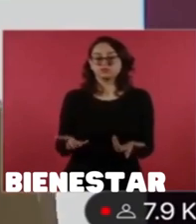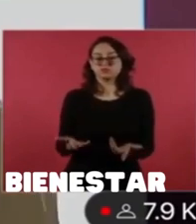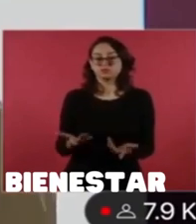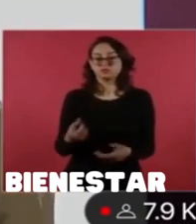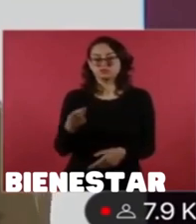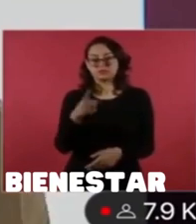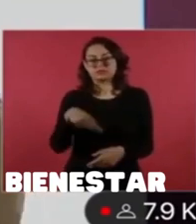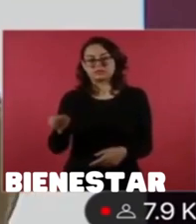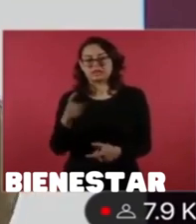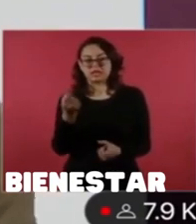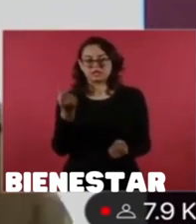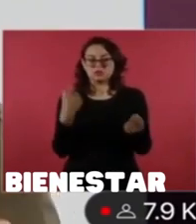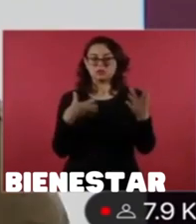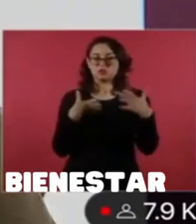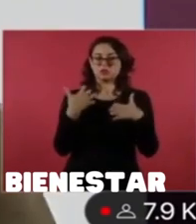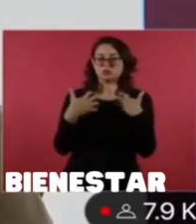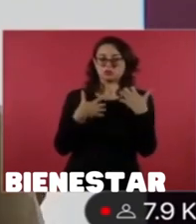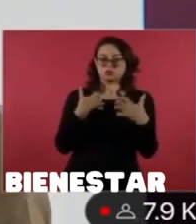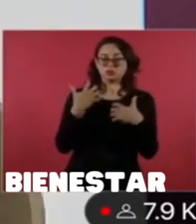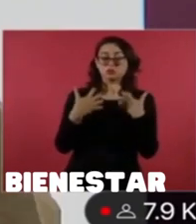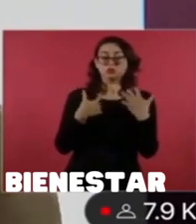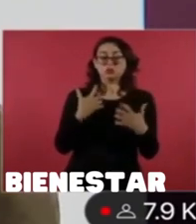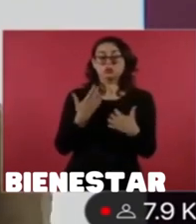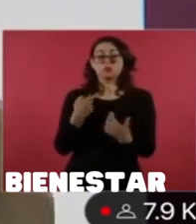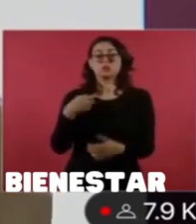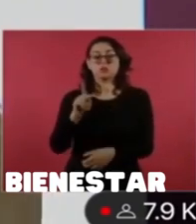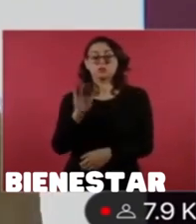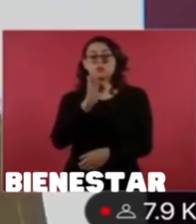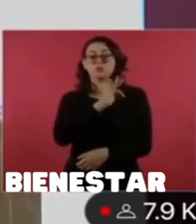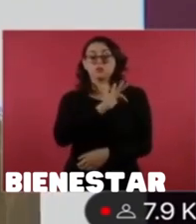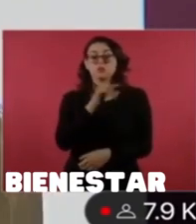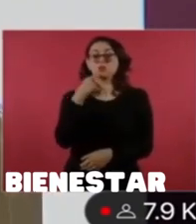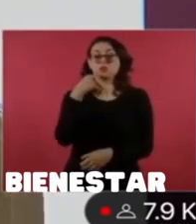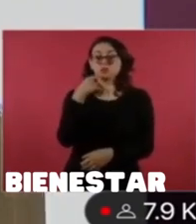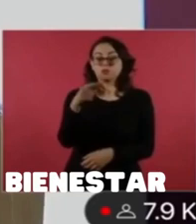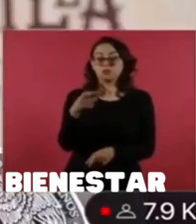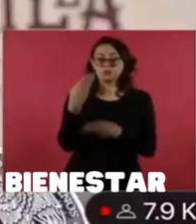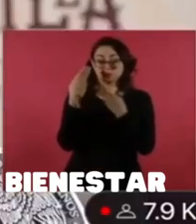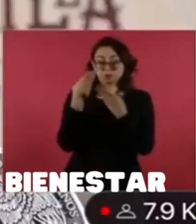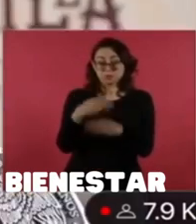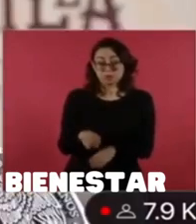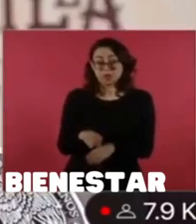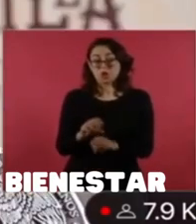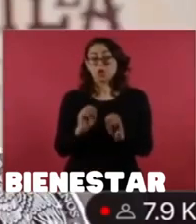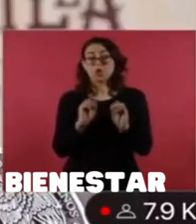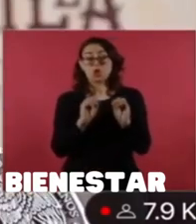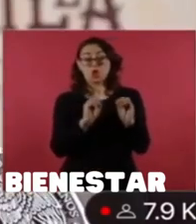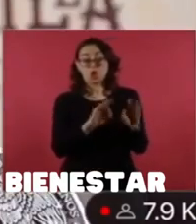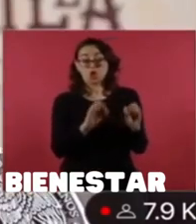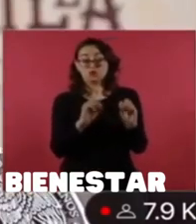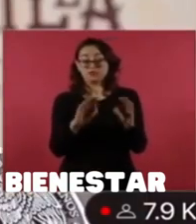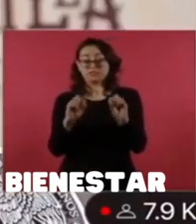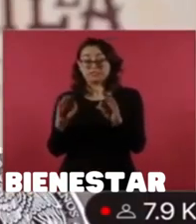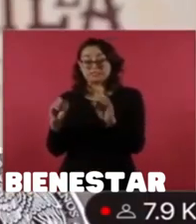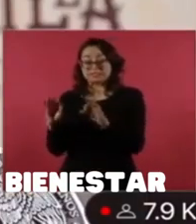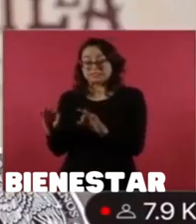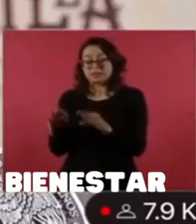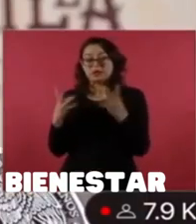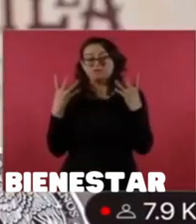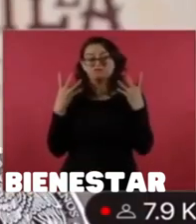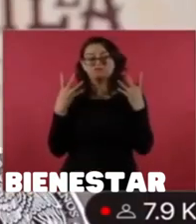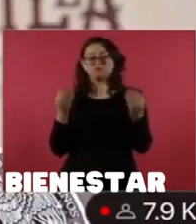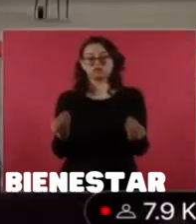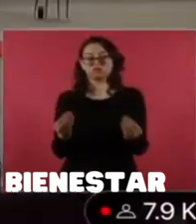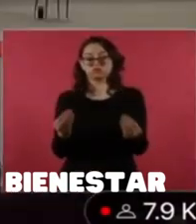medios conservadores, el Banco del Bienestar es la institución con más sucursales a nivel nacional, por